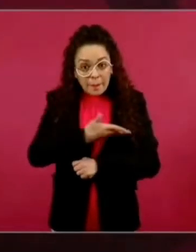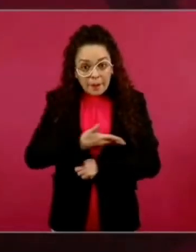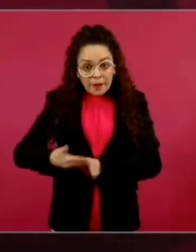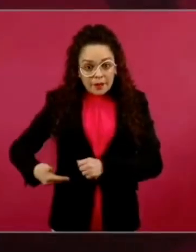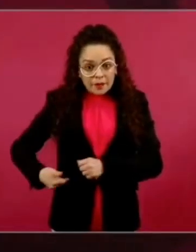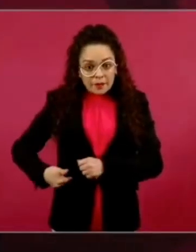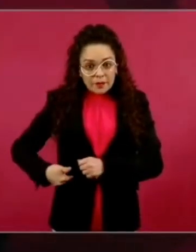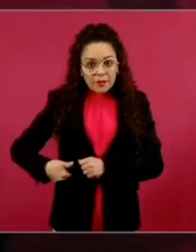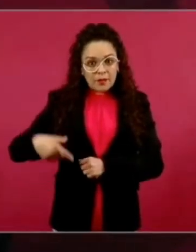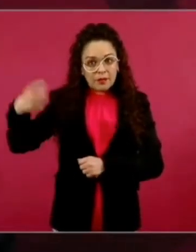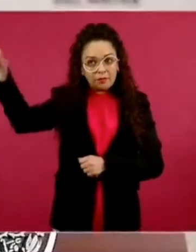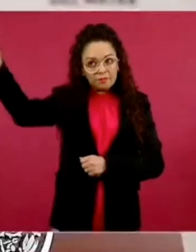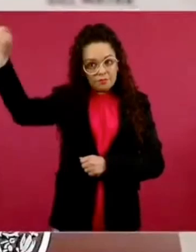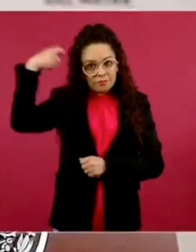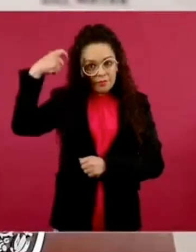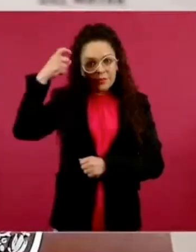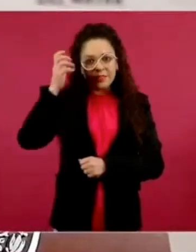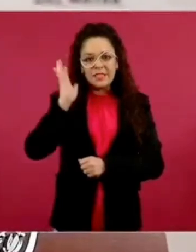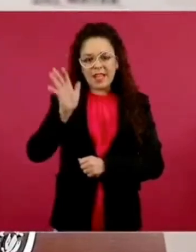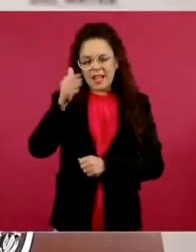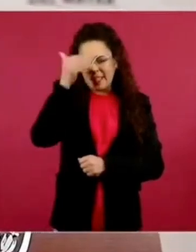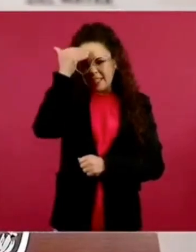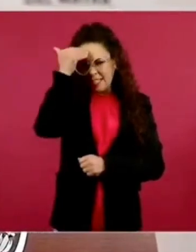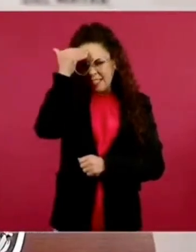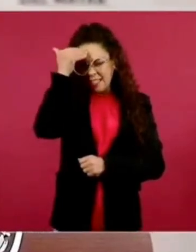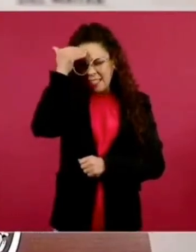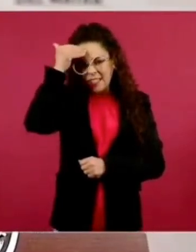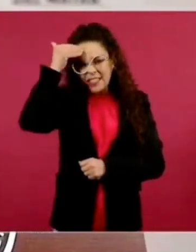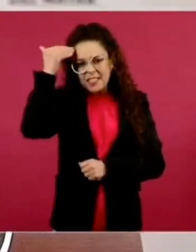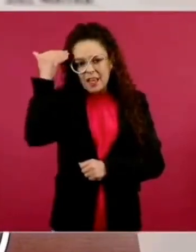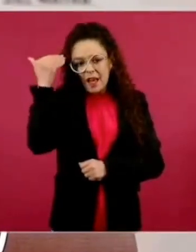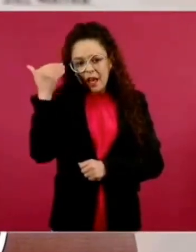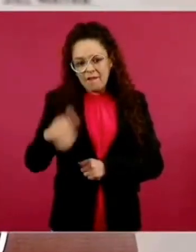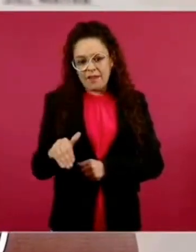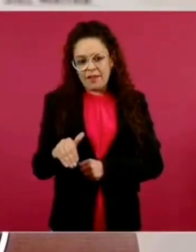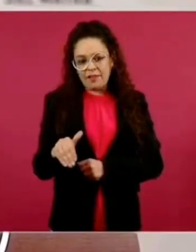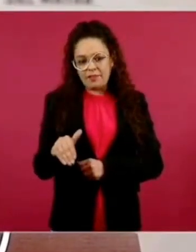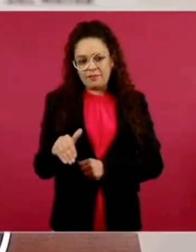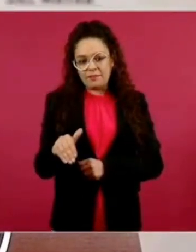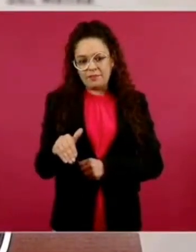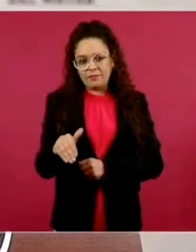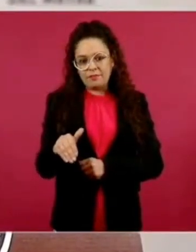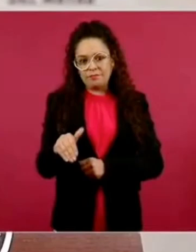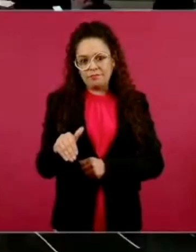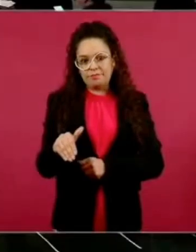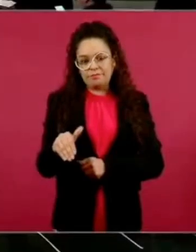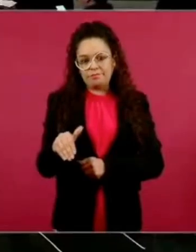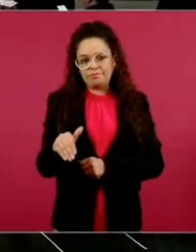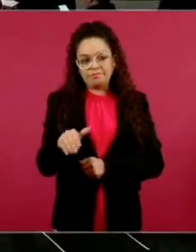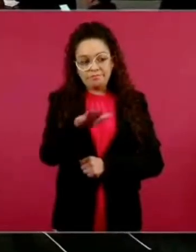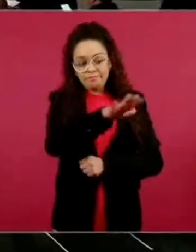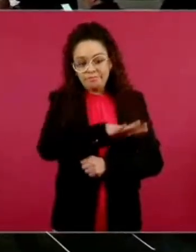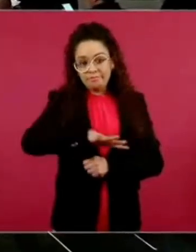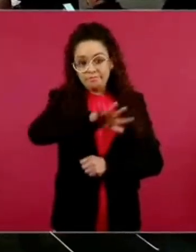desde entonces que poco podían esperar los humildes de los potentados.